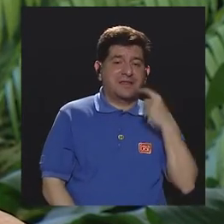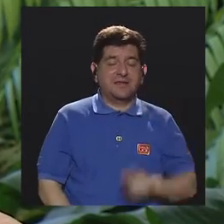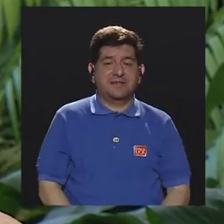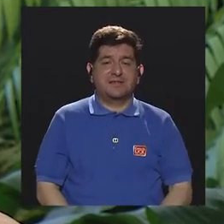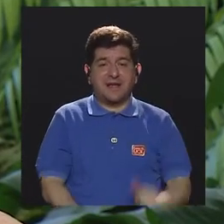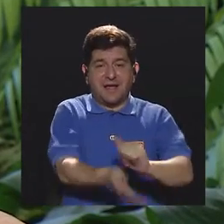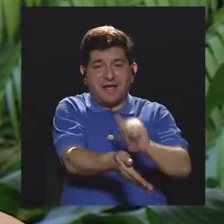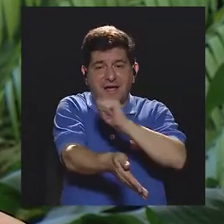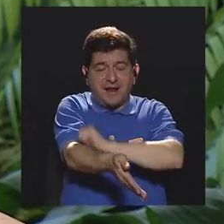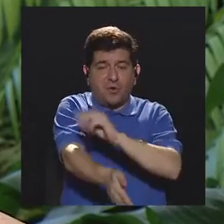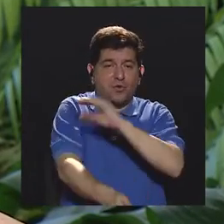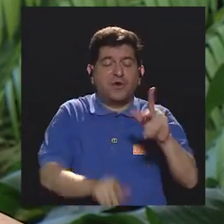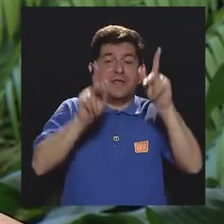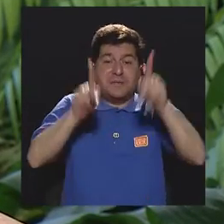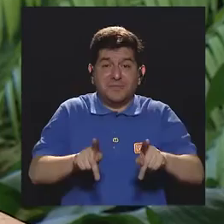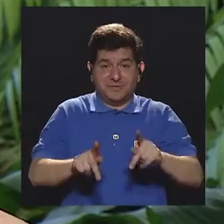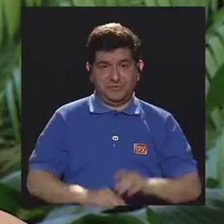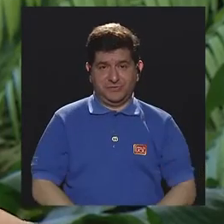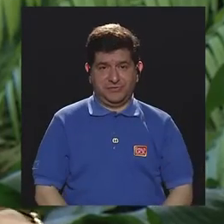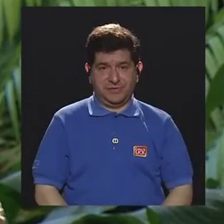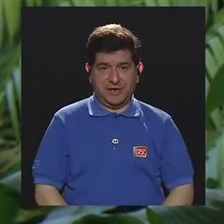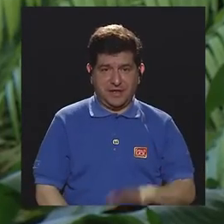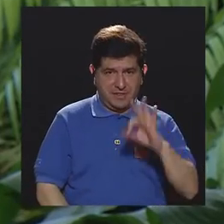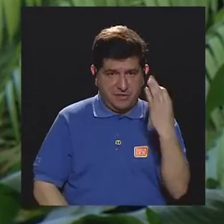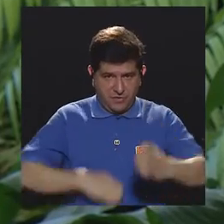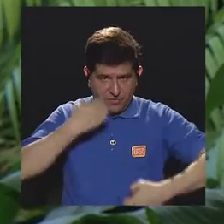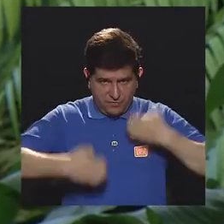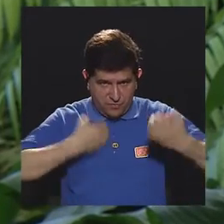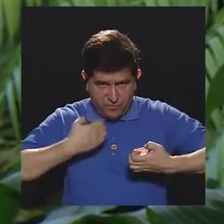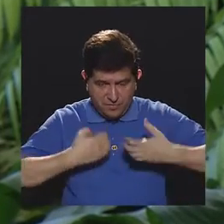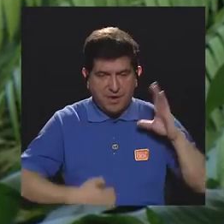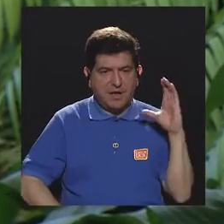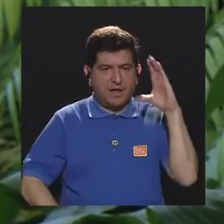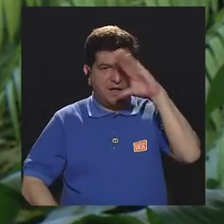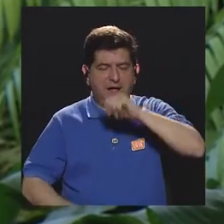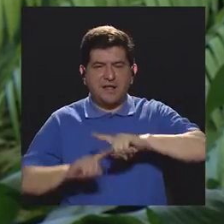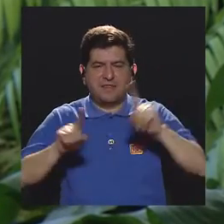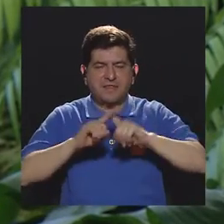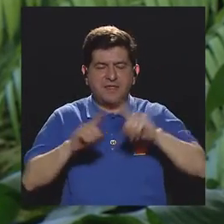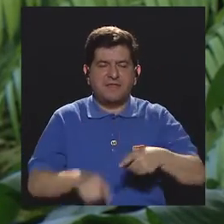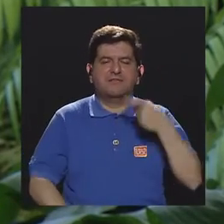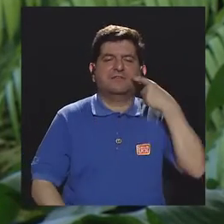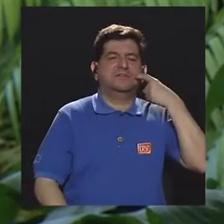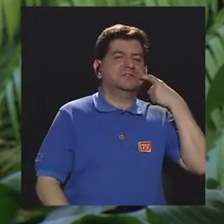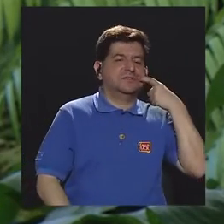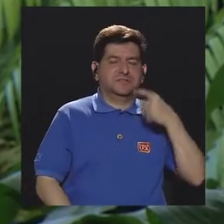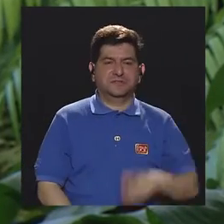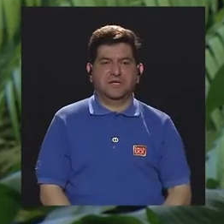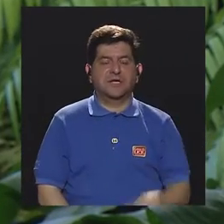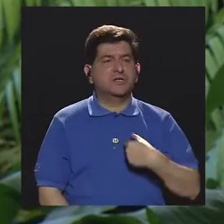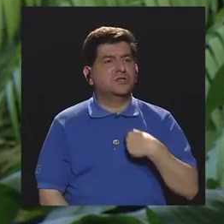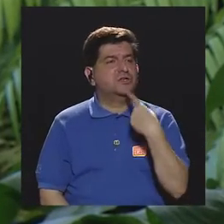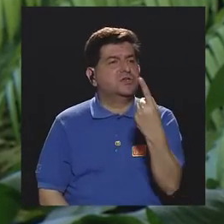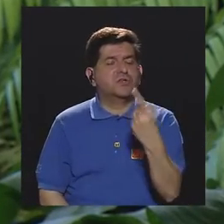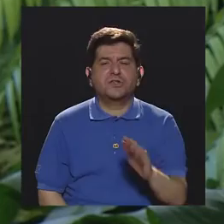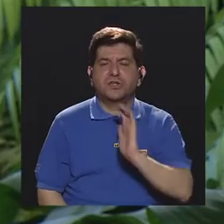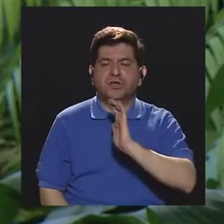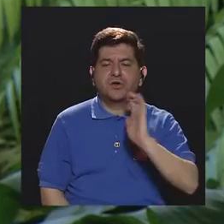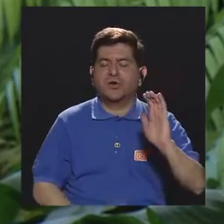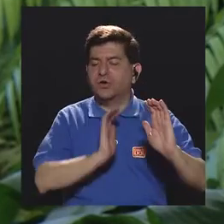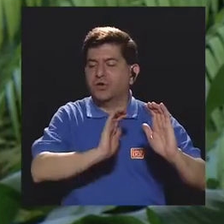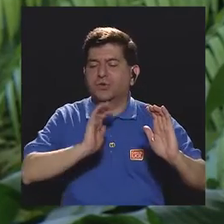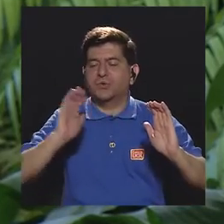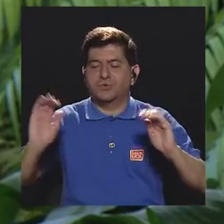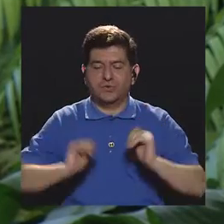cosas. Emocionalmente. ¿Ves? Entonces empiezan a darse cuenta de otras adicciones. Digo que los niños